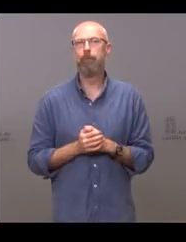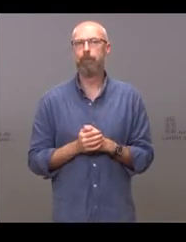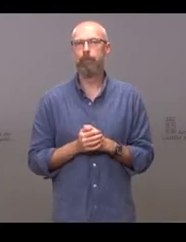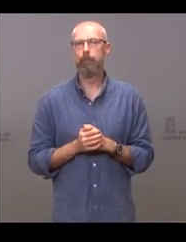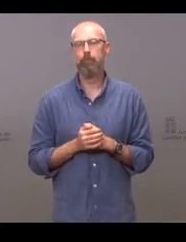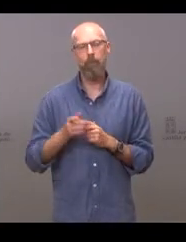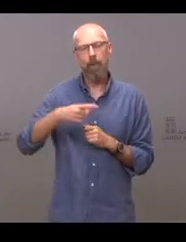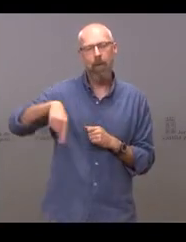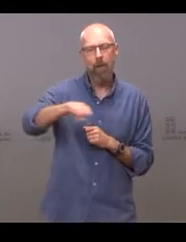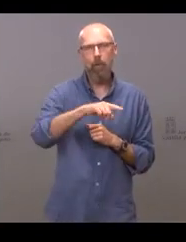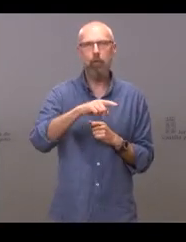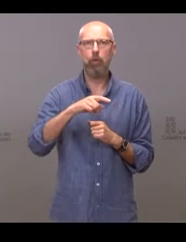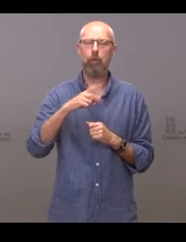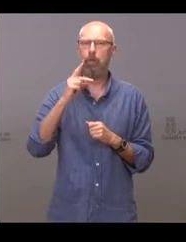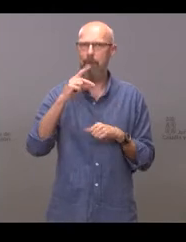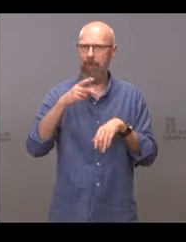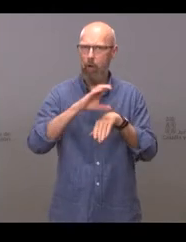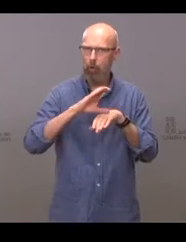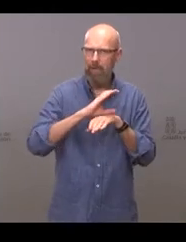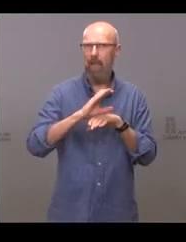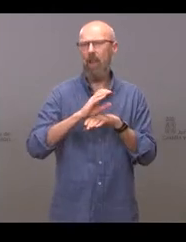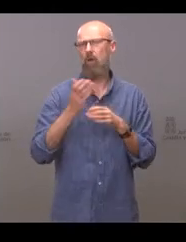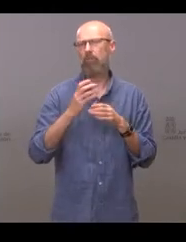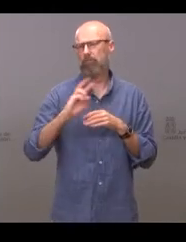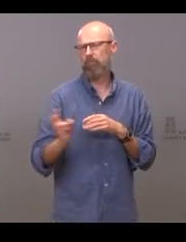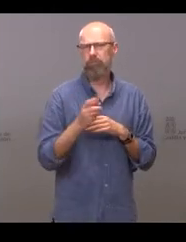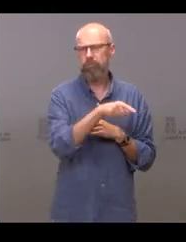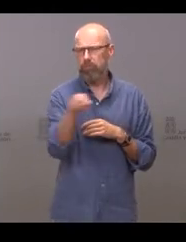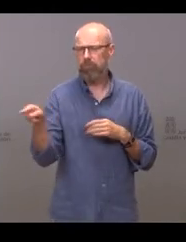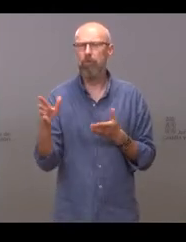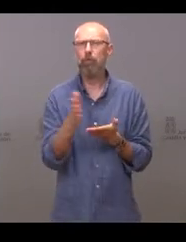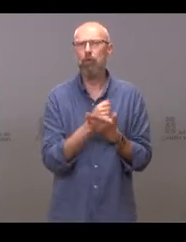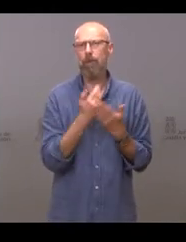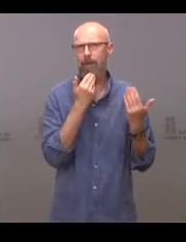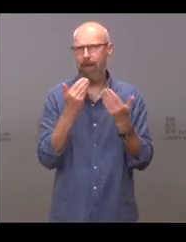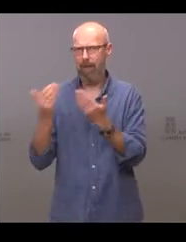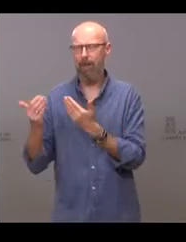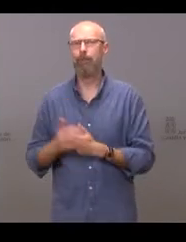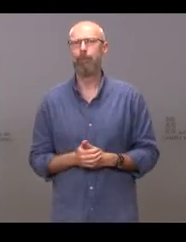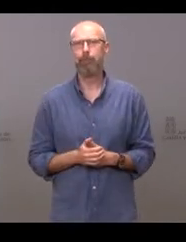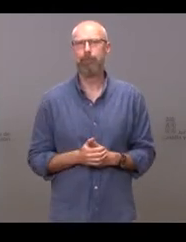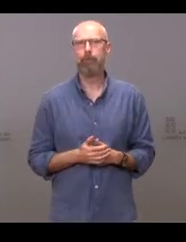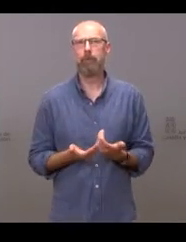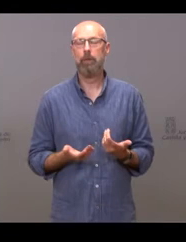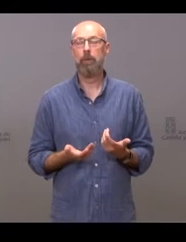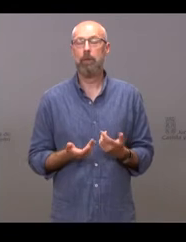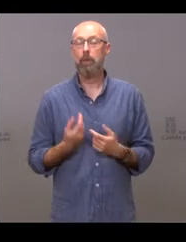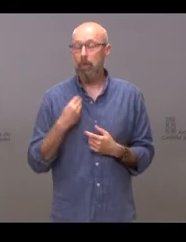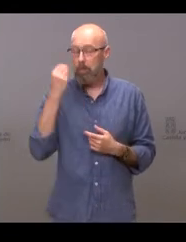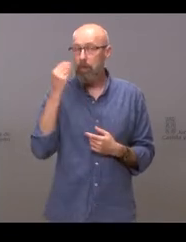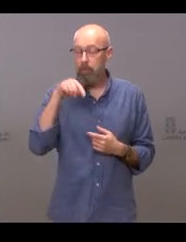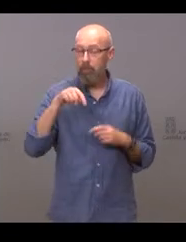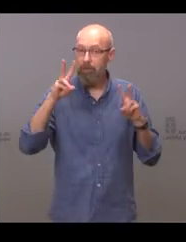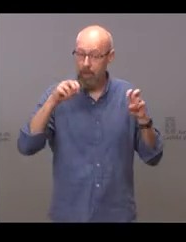social también el viceconsejero y demás personas que aquí están presentes que extienden nuestros agradecimientos lo que creo que el asunto lo